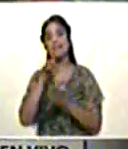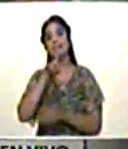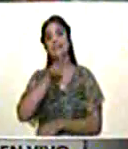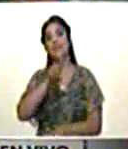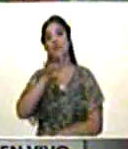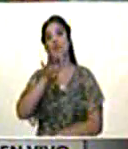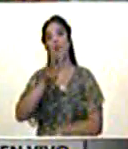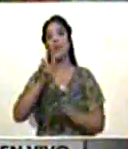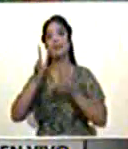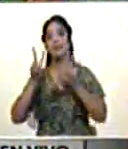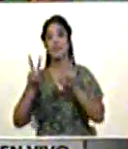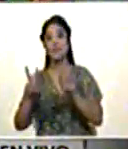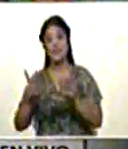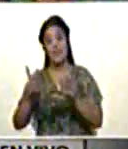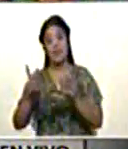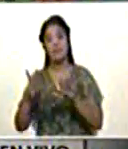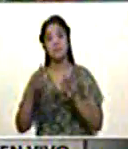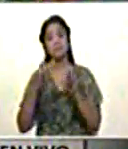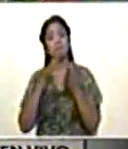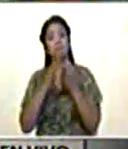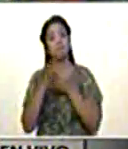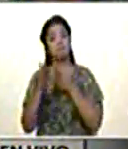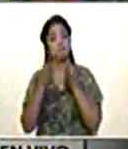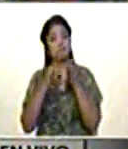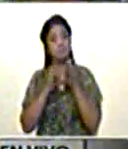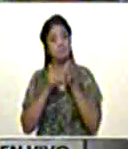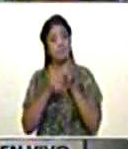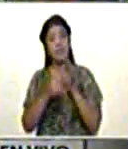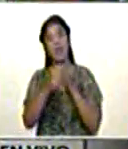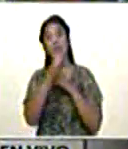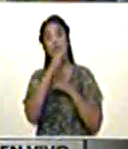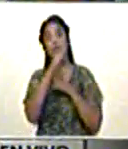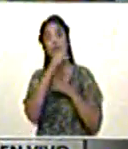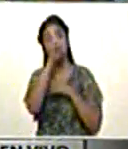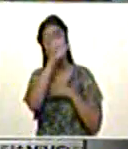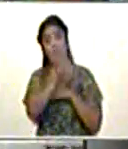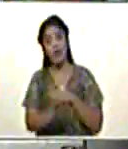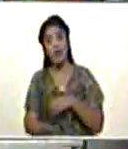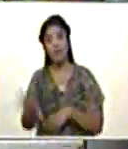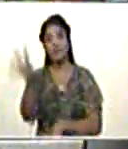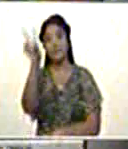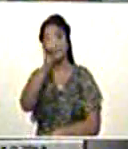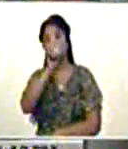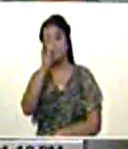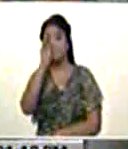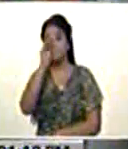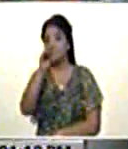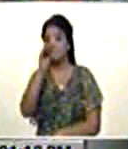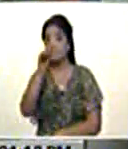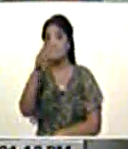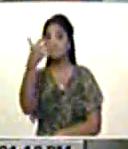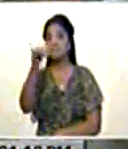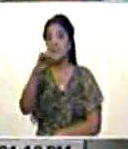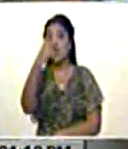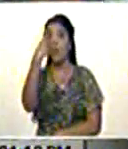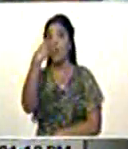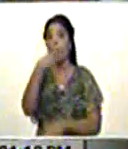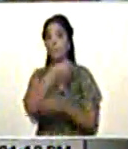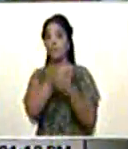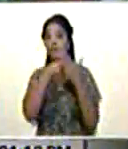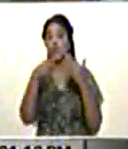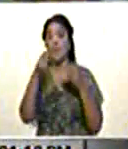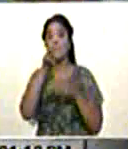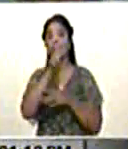286.147, lo que vale decir, y tenemos que informarle al país que tenemos